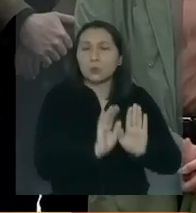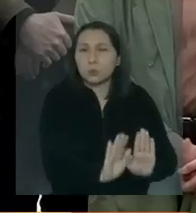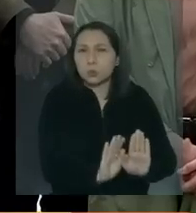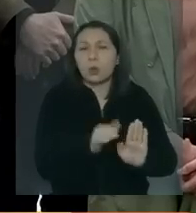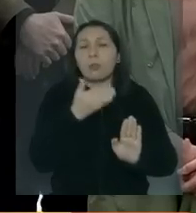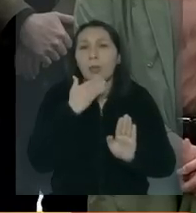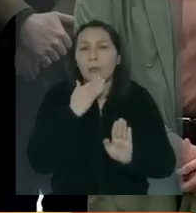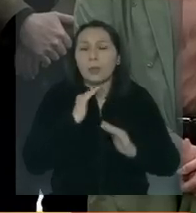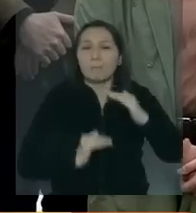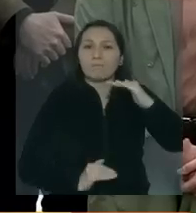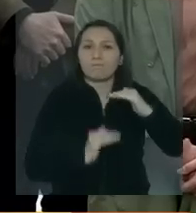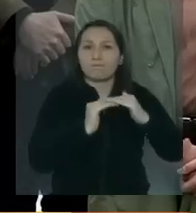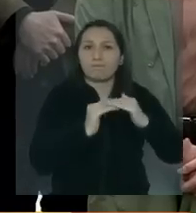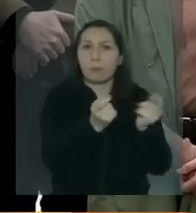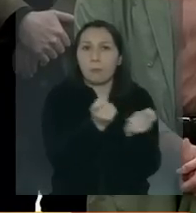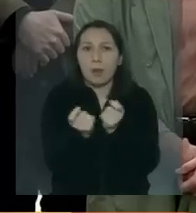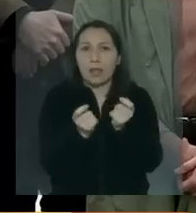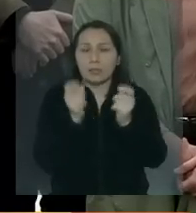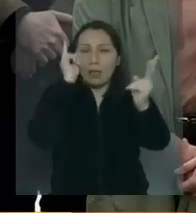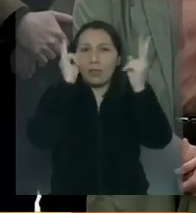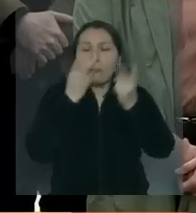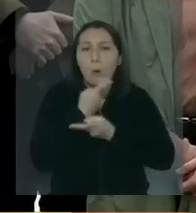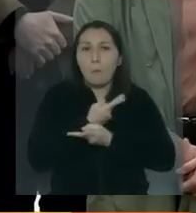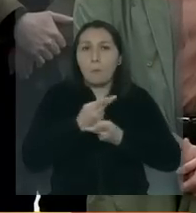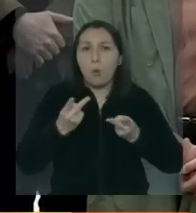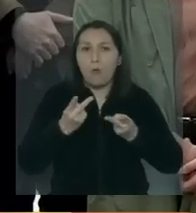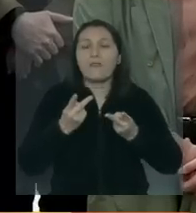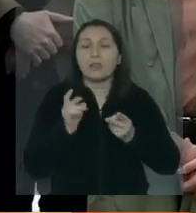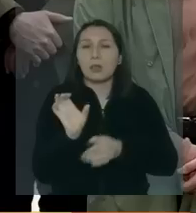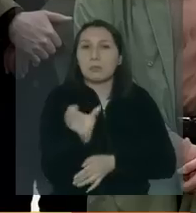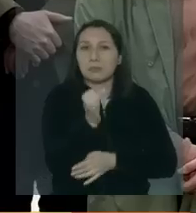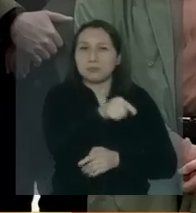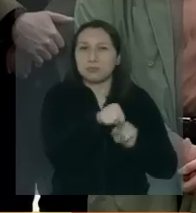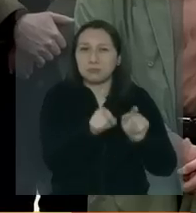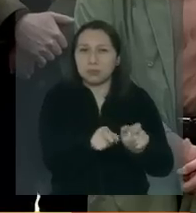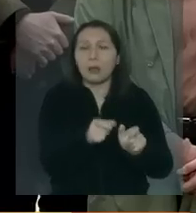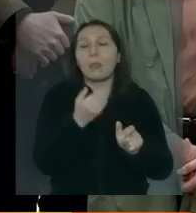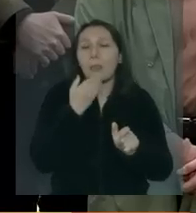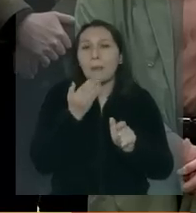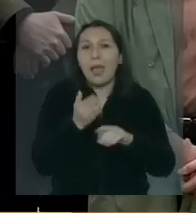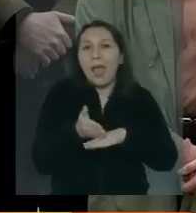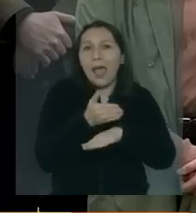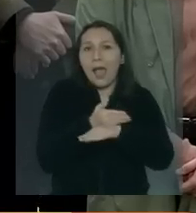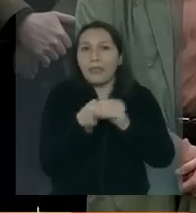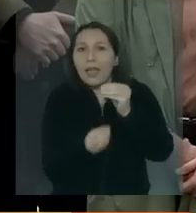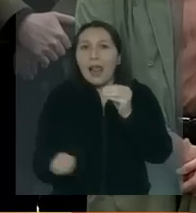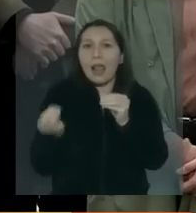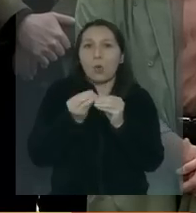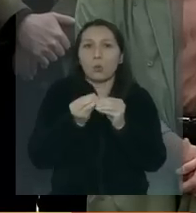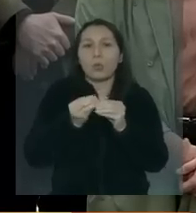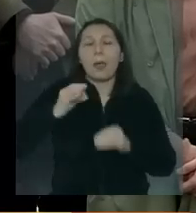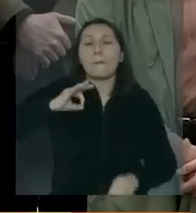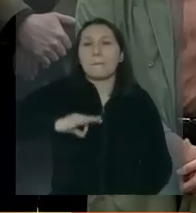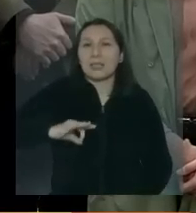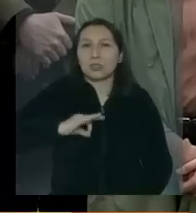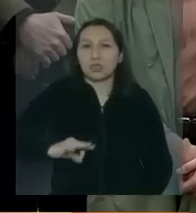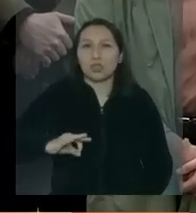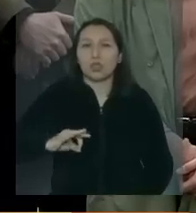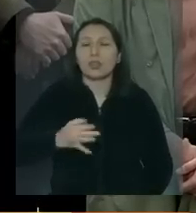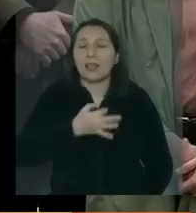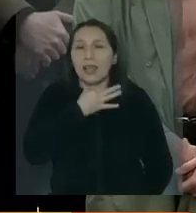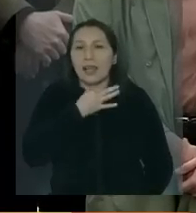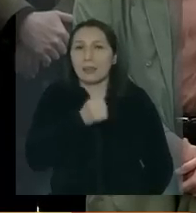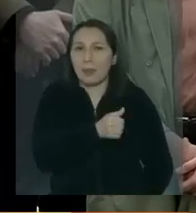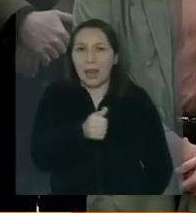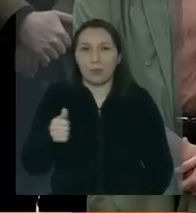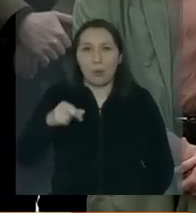a el congelamiento de tarifas en el transporte público regulado, al adelanto del reajuste de la pensión garantizada universal,